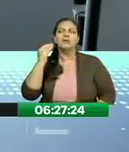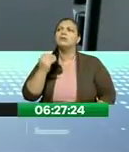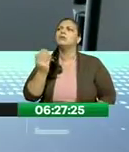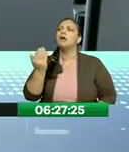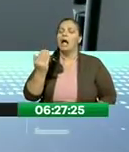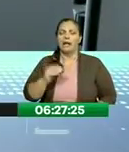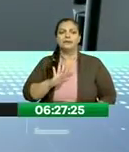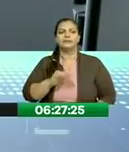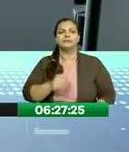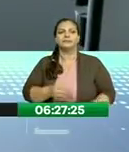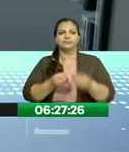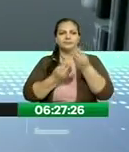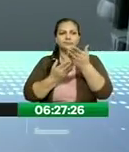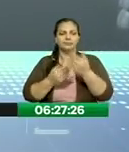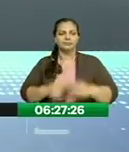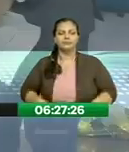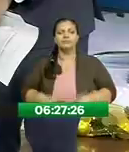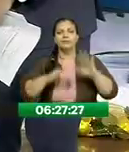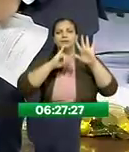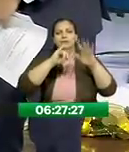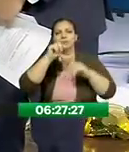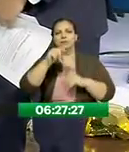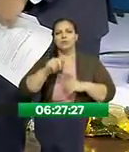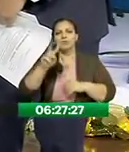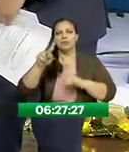27 minutos, 6 con 27, estamos, 6 con 27.